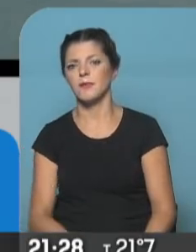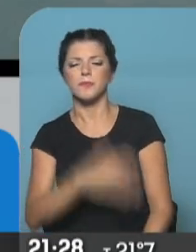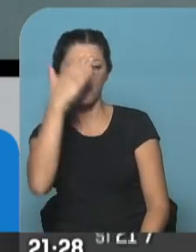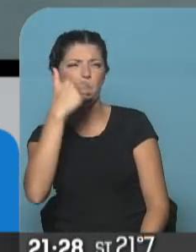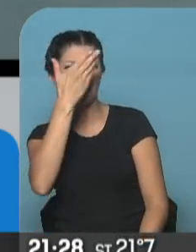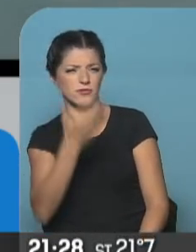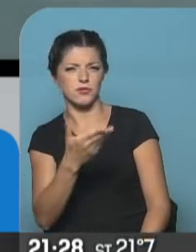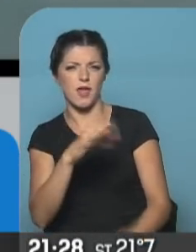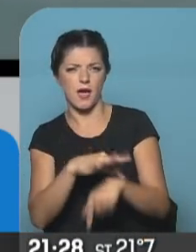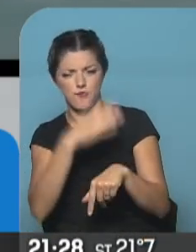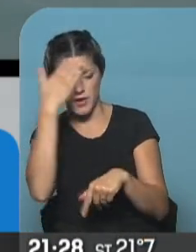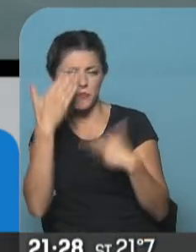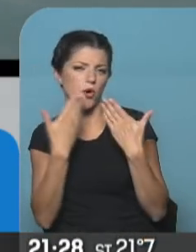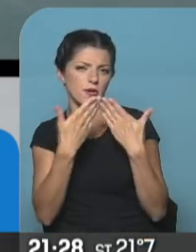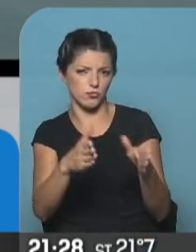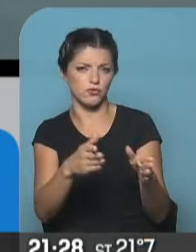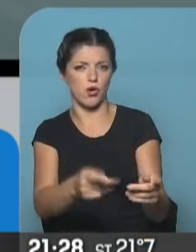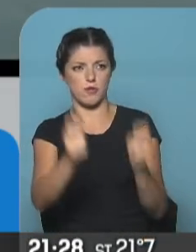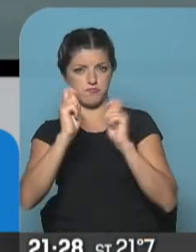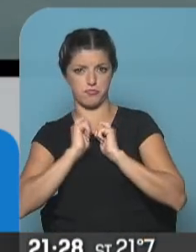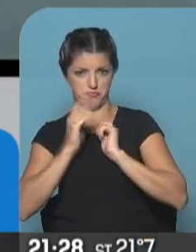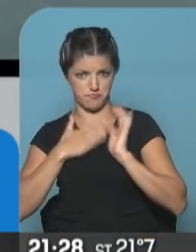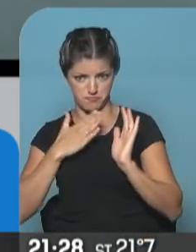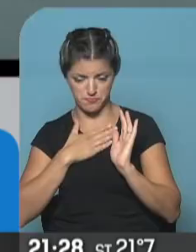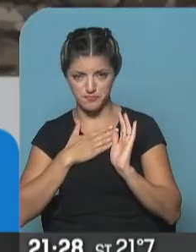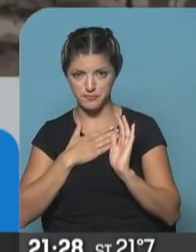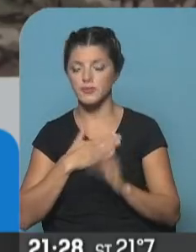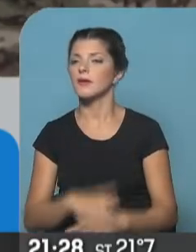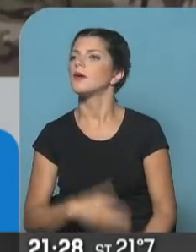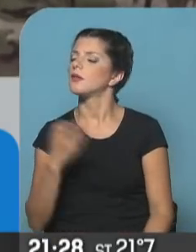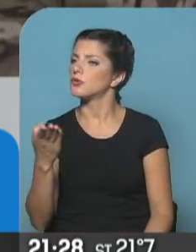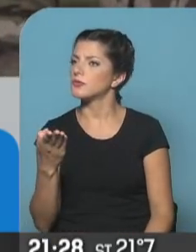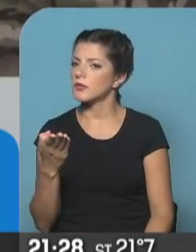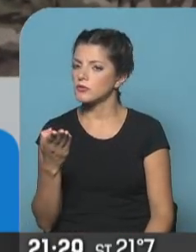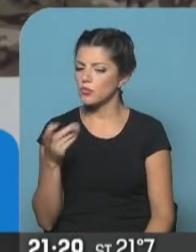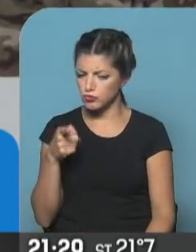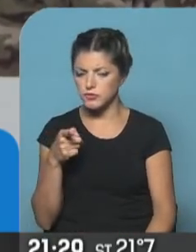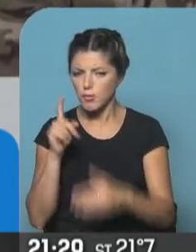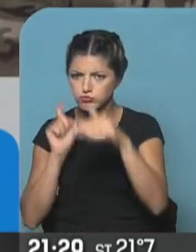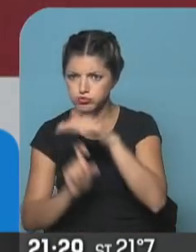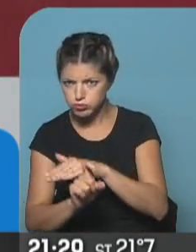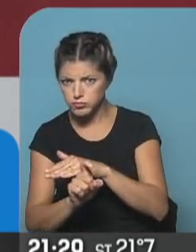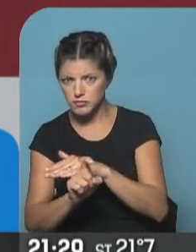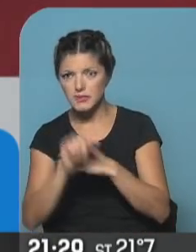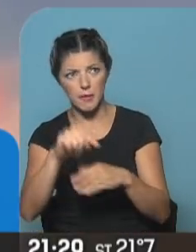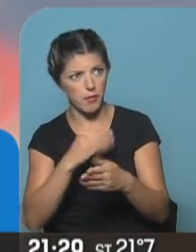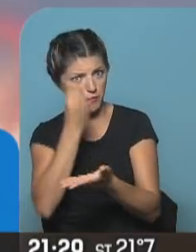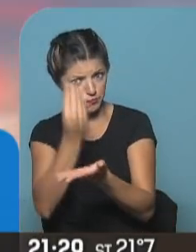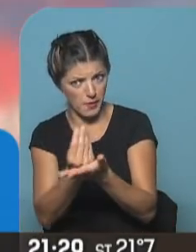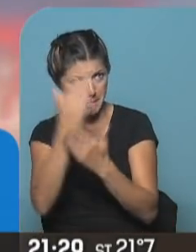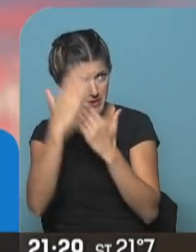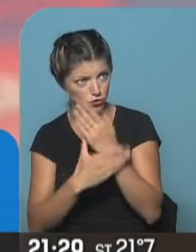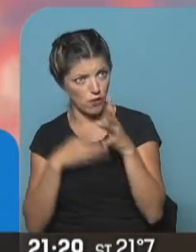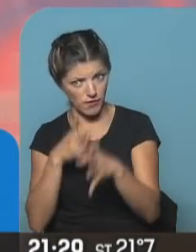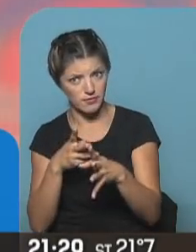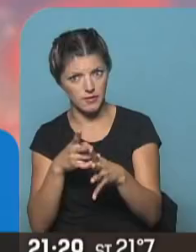enfermo, renunció y asumí yo como ministro. O sea que poco después de navegar en el San Juan, usted era por primera vez ministro de Defensa. Conociendo